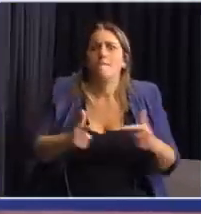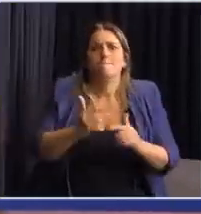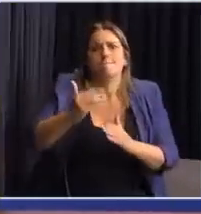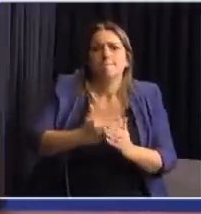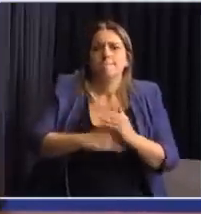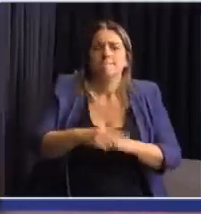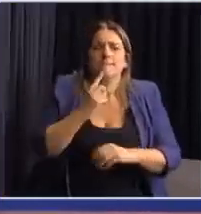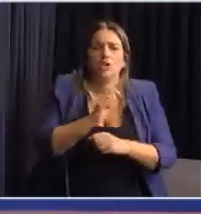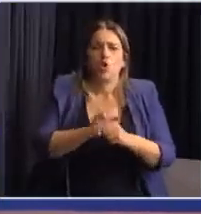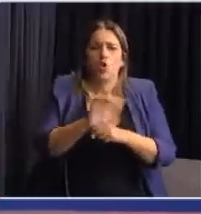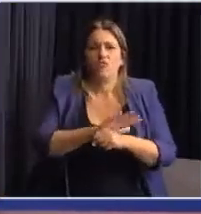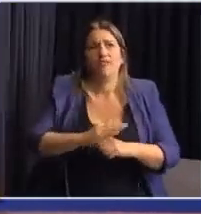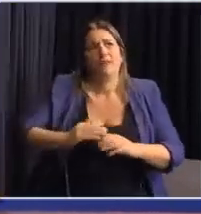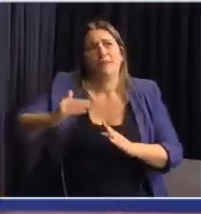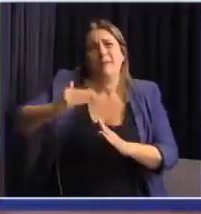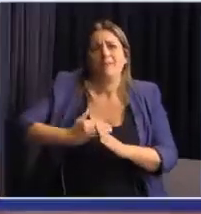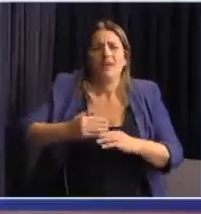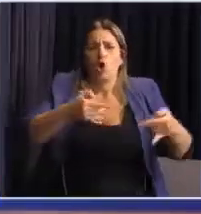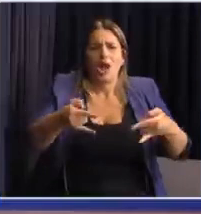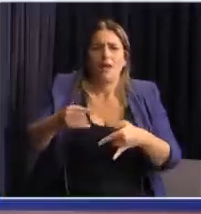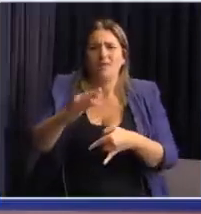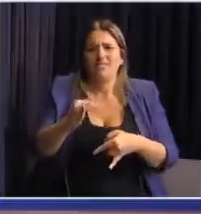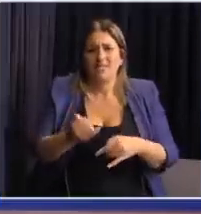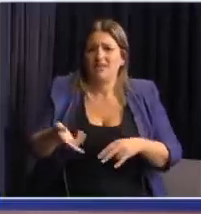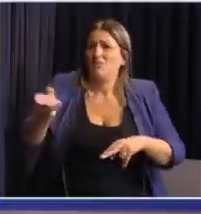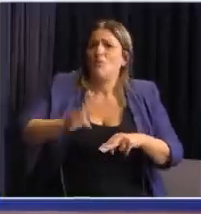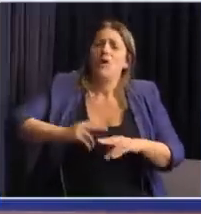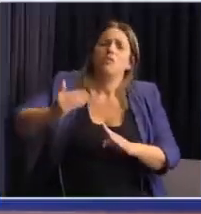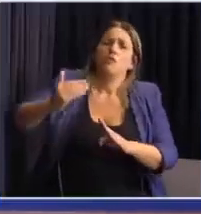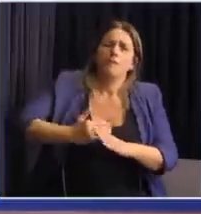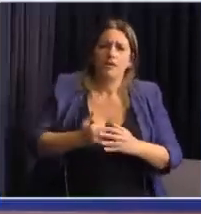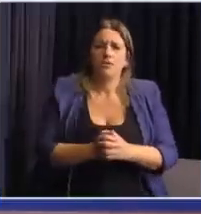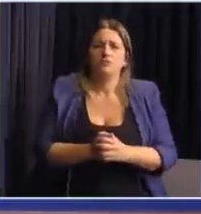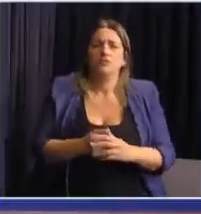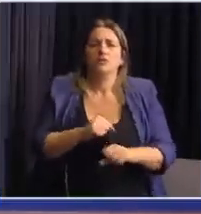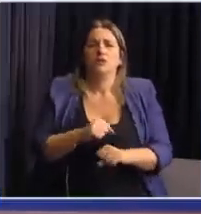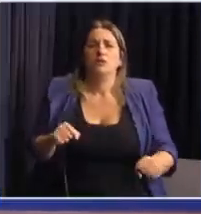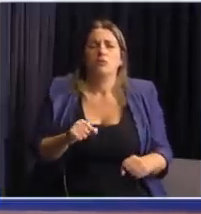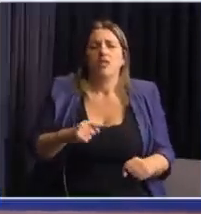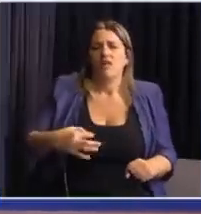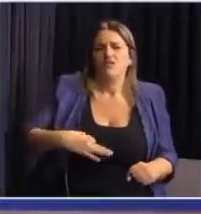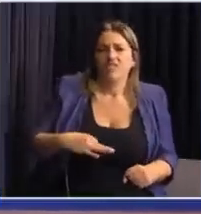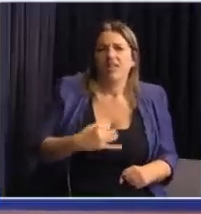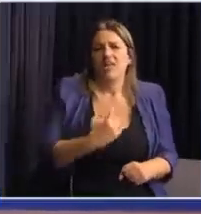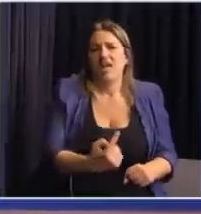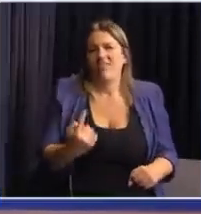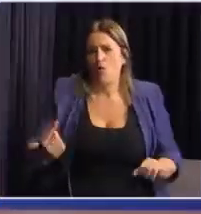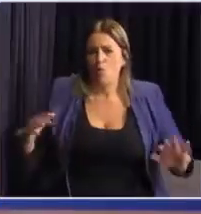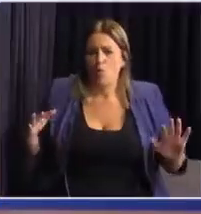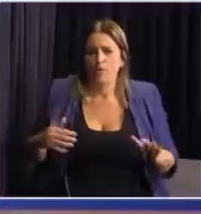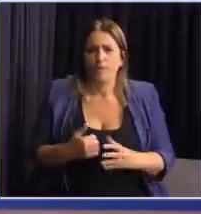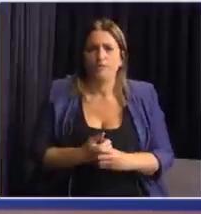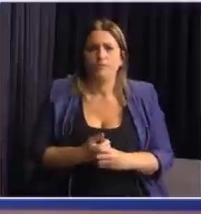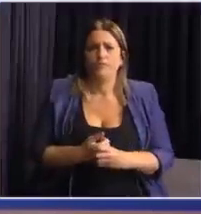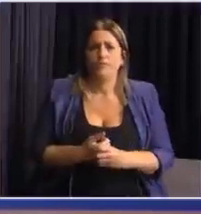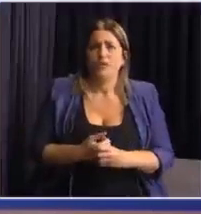menos gente en tratamiento intensivo y que haya menos fallecidos, y que se pueda retornar la vida de cada uno. Eso cuando